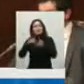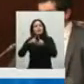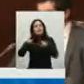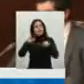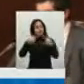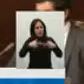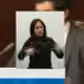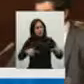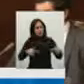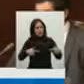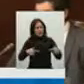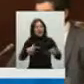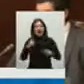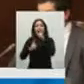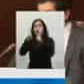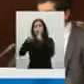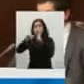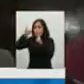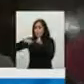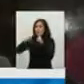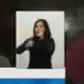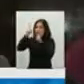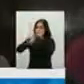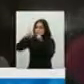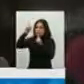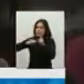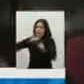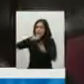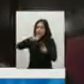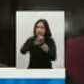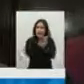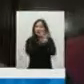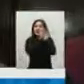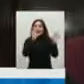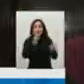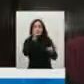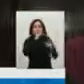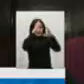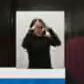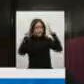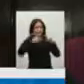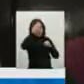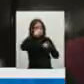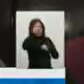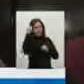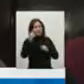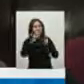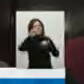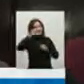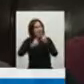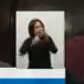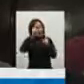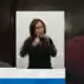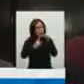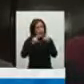la liberación de Milagro Sala. Aparte de esto, que es una cuestión técnica, digamos, nosotros tenemos un concepto sobre lo que es la Comisión